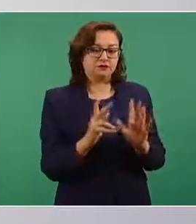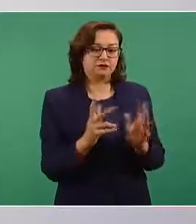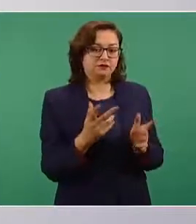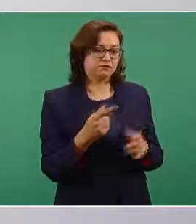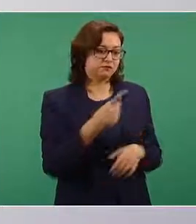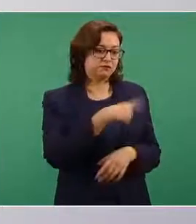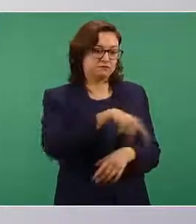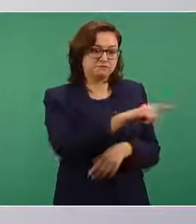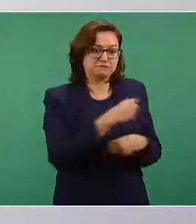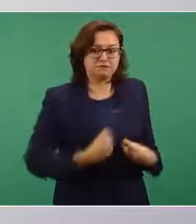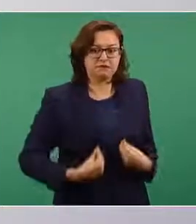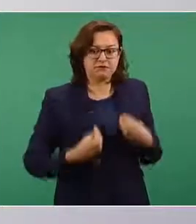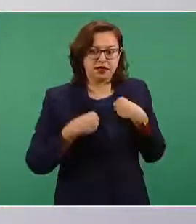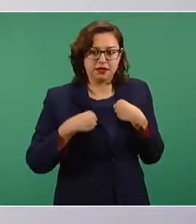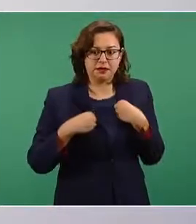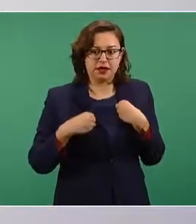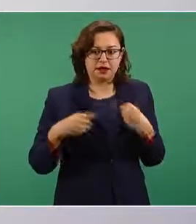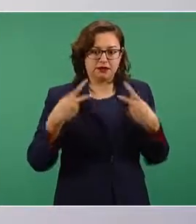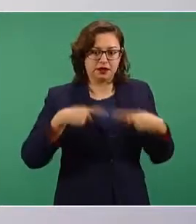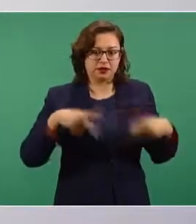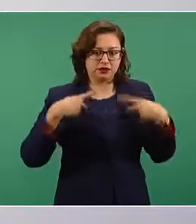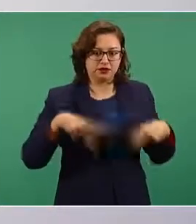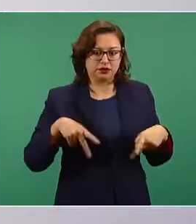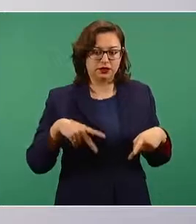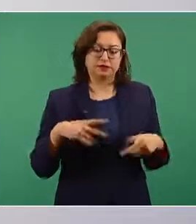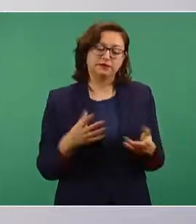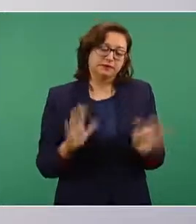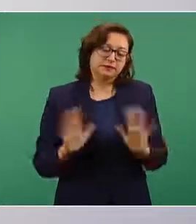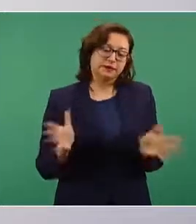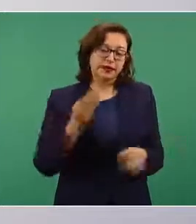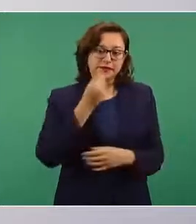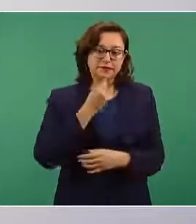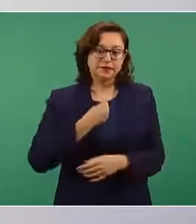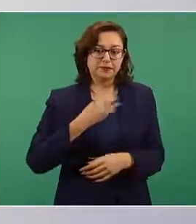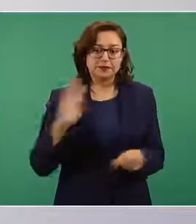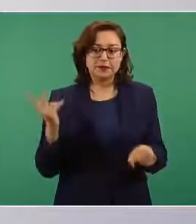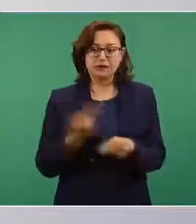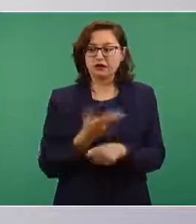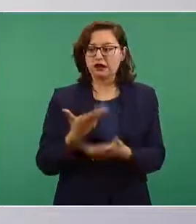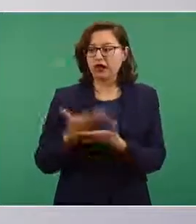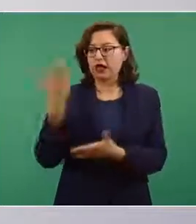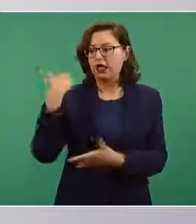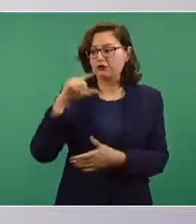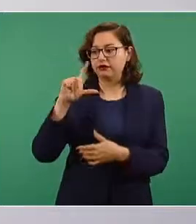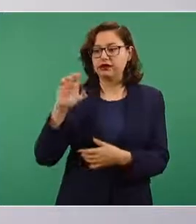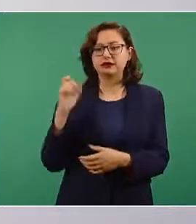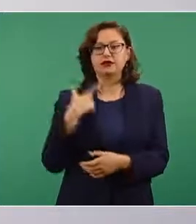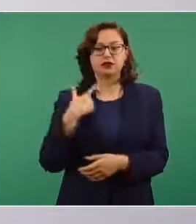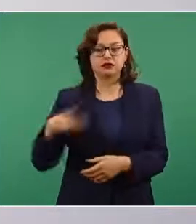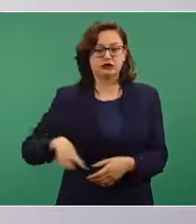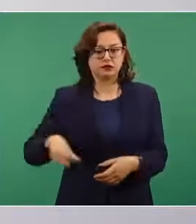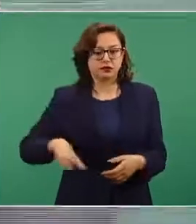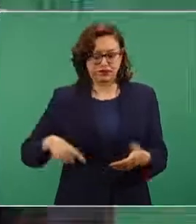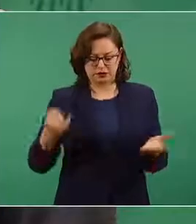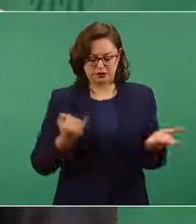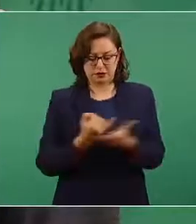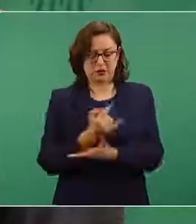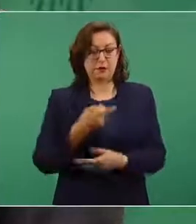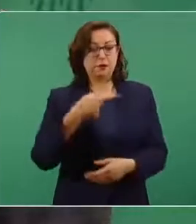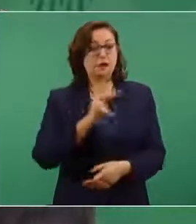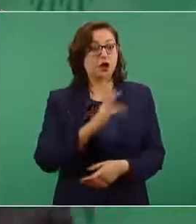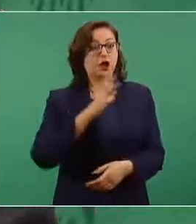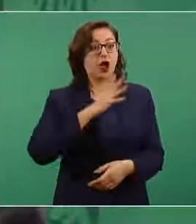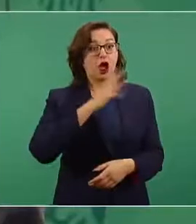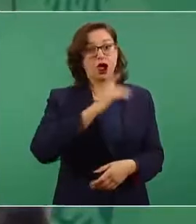lo que se hizo en ese sentido. Y hay también grandes extensiones de terrenos